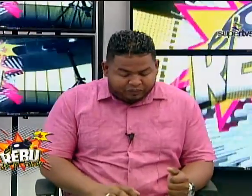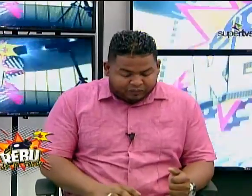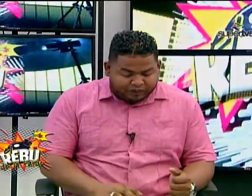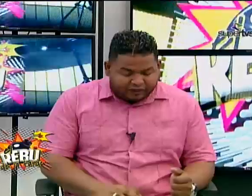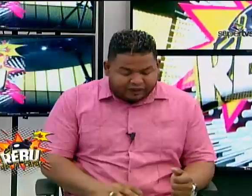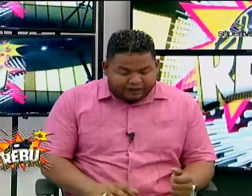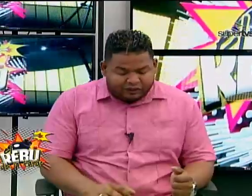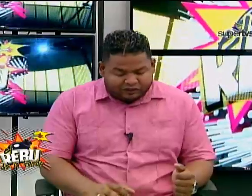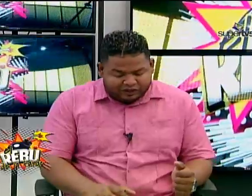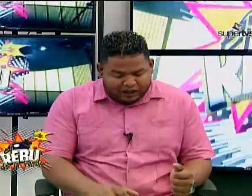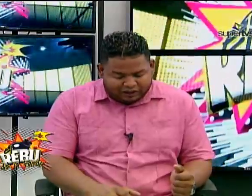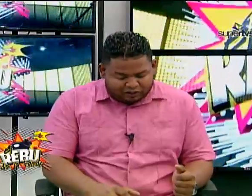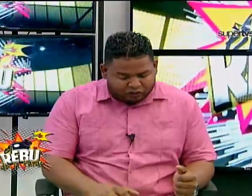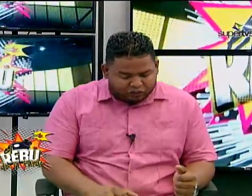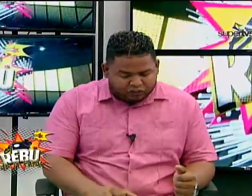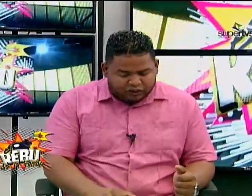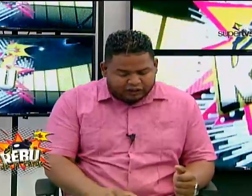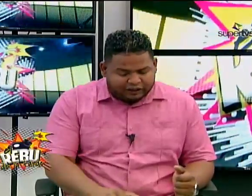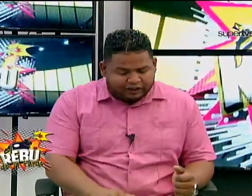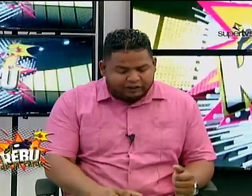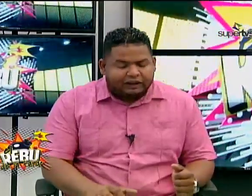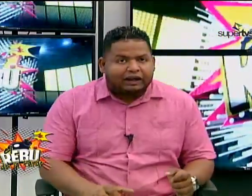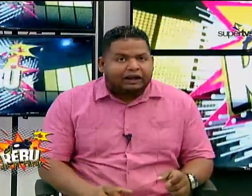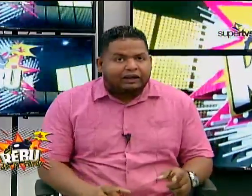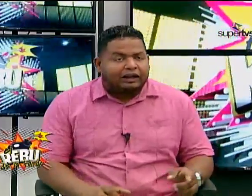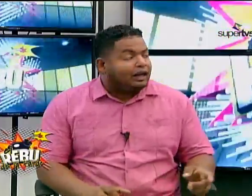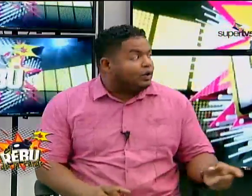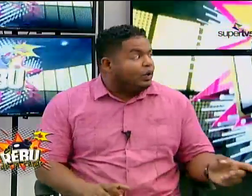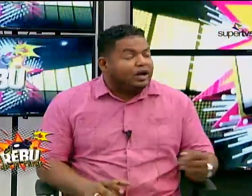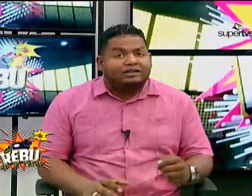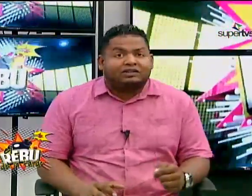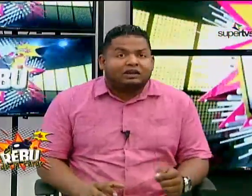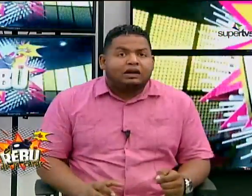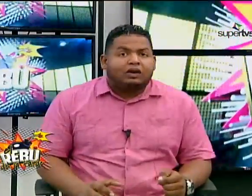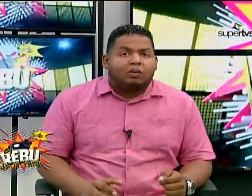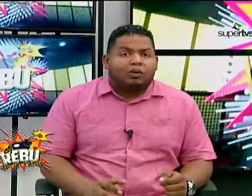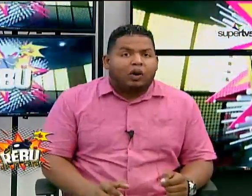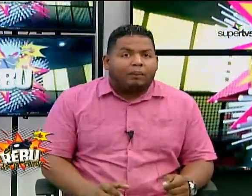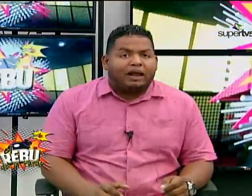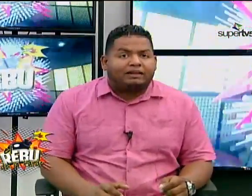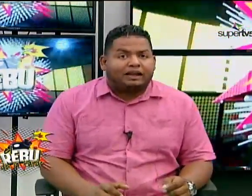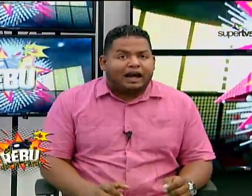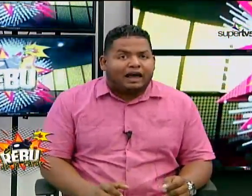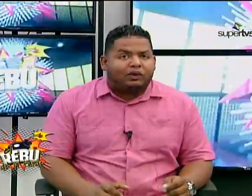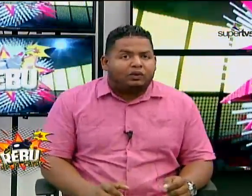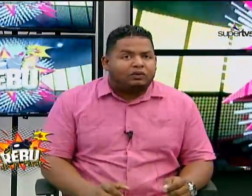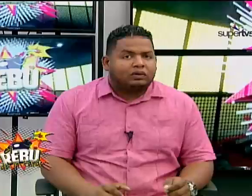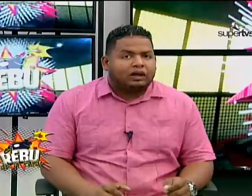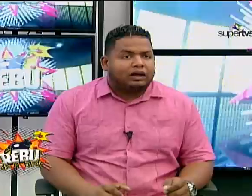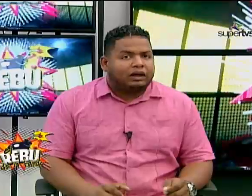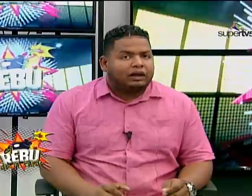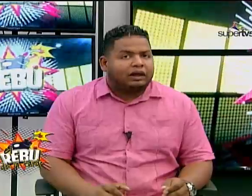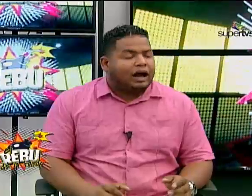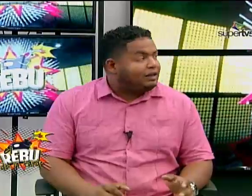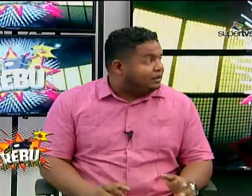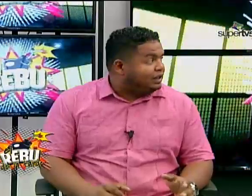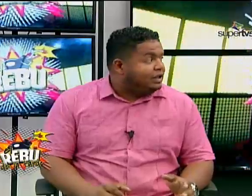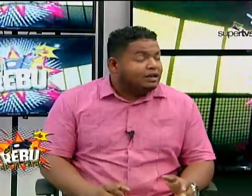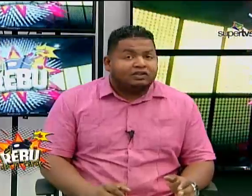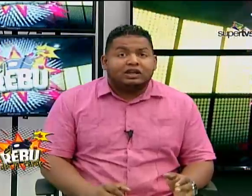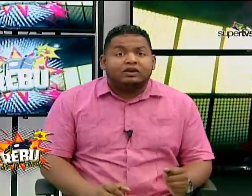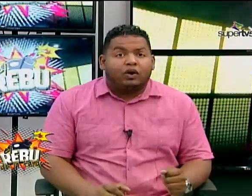gobierno de que no es cierto, de que no es como lo ha planteado